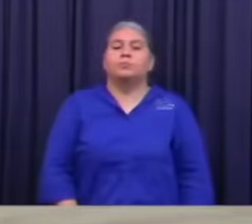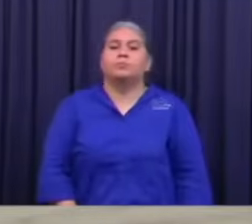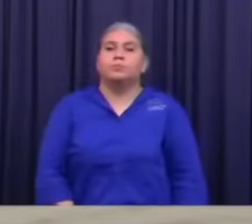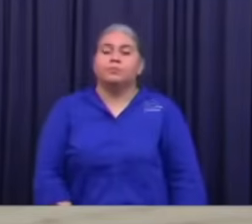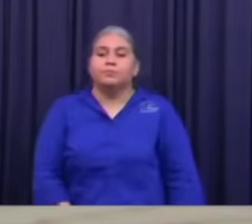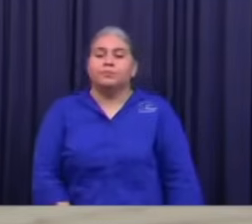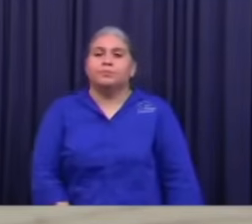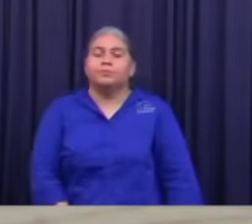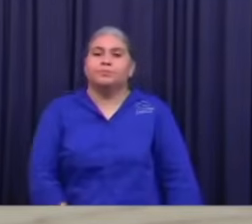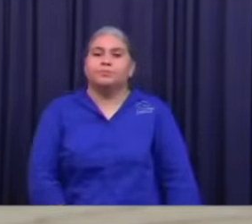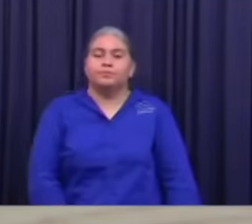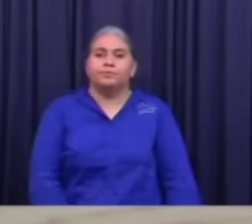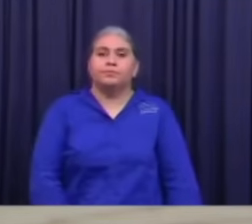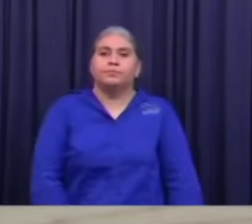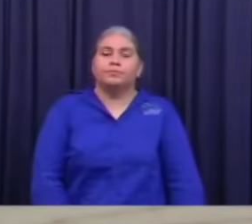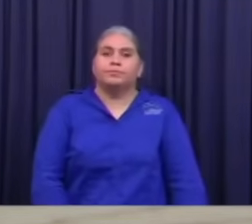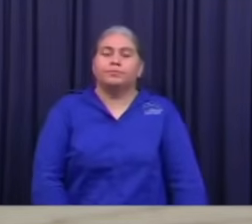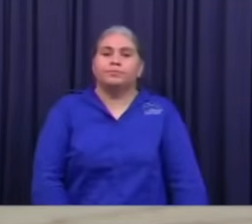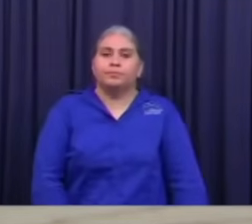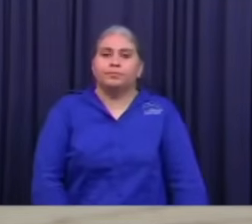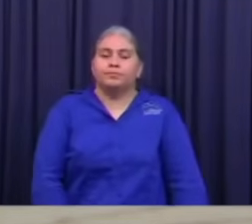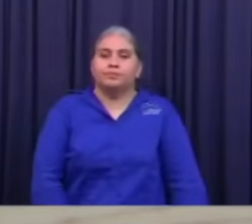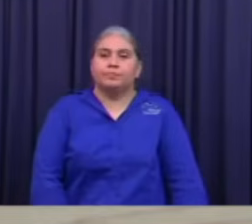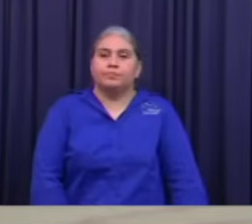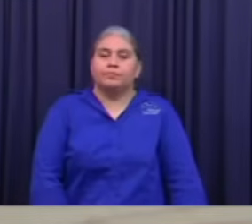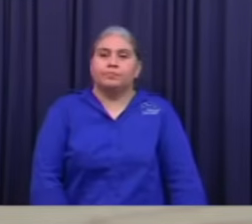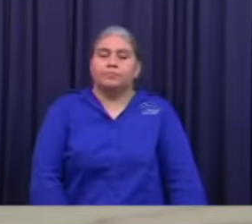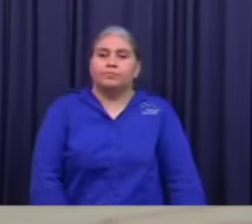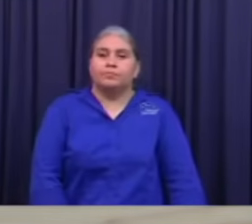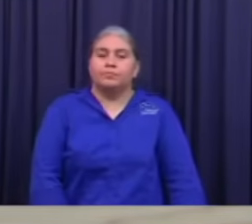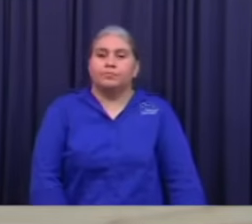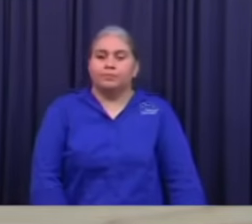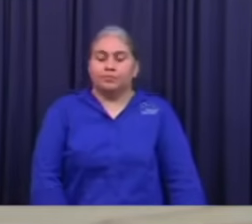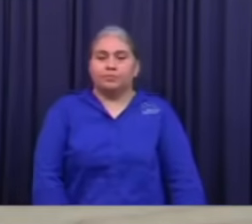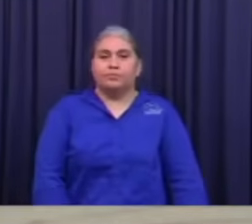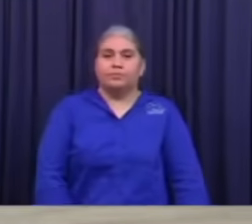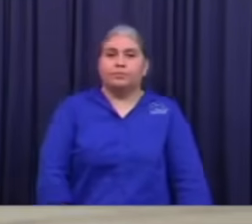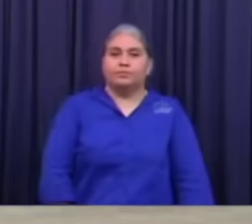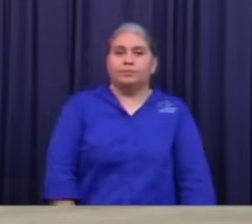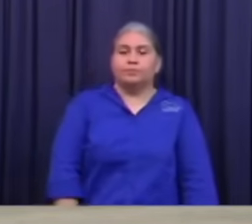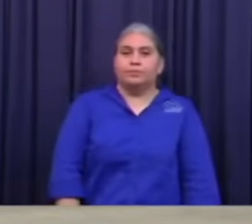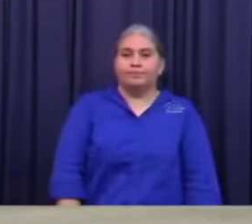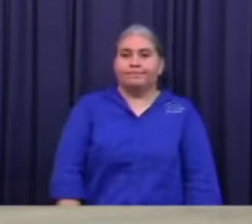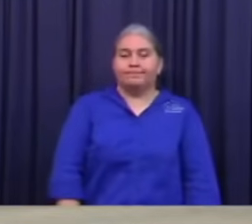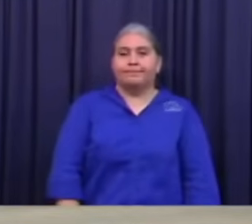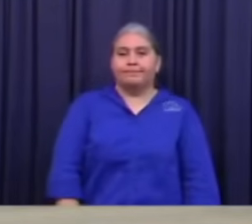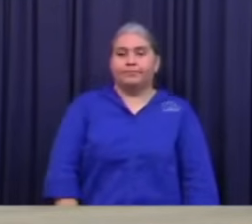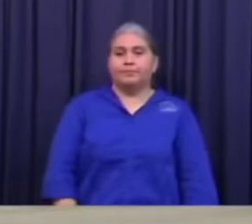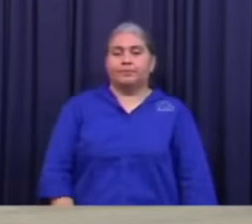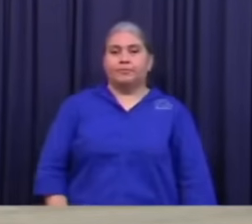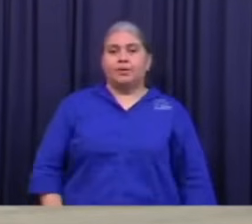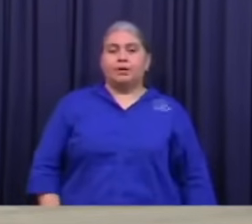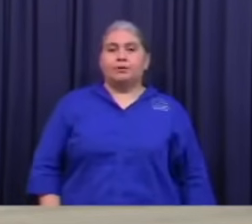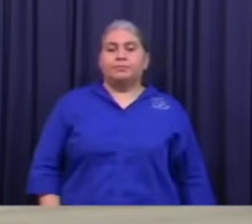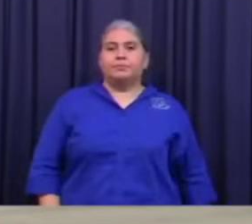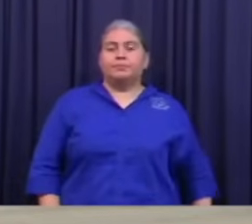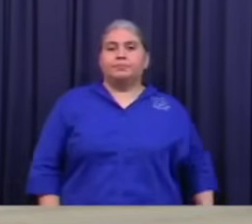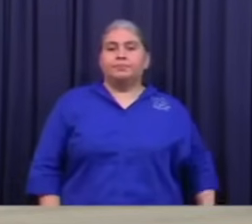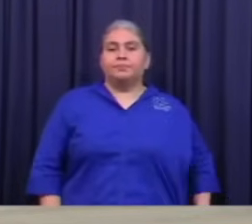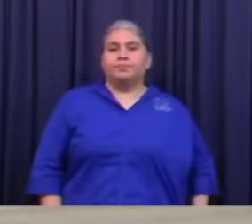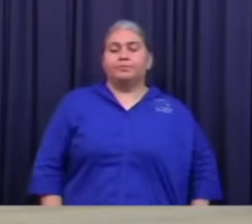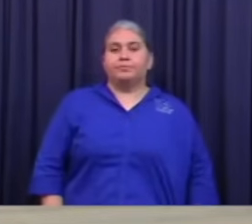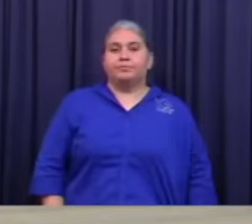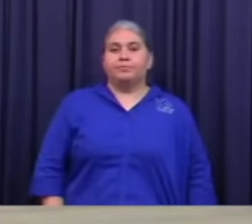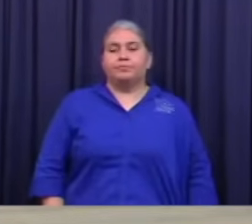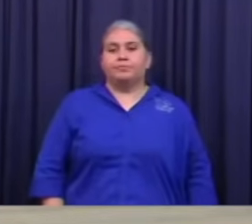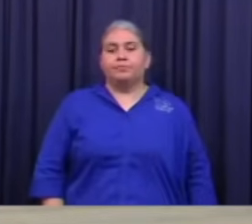Ah no Ya el que es mandado no es culpado dijeron y lo hicieron pedazos pero no